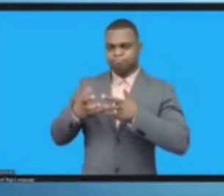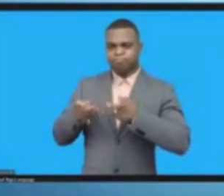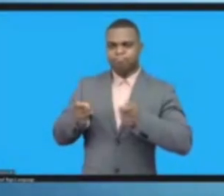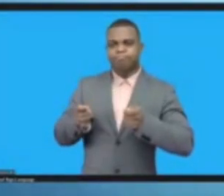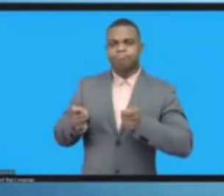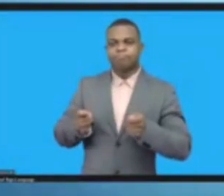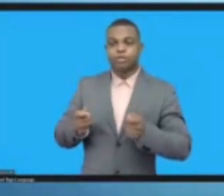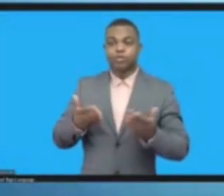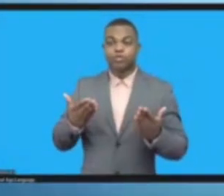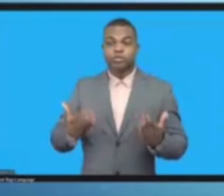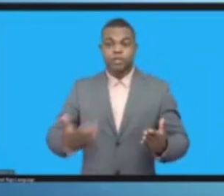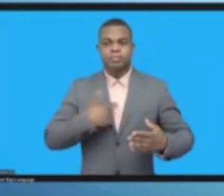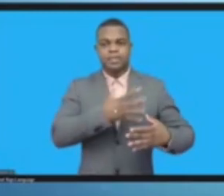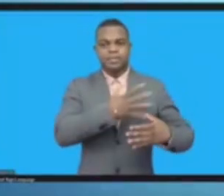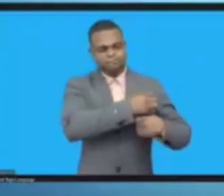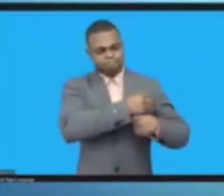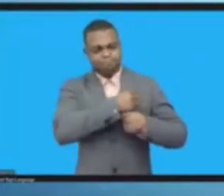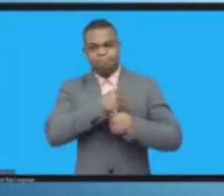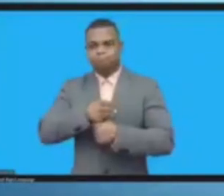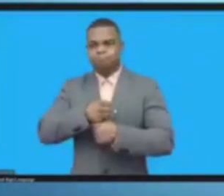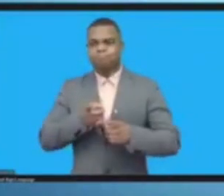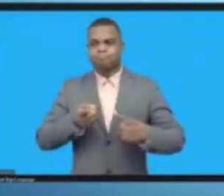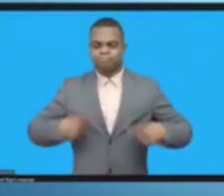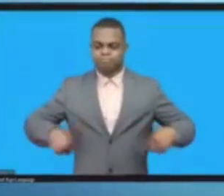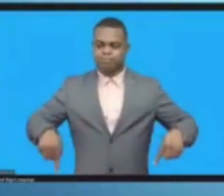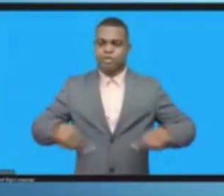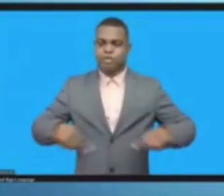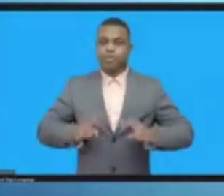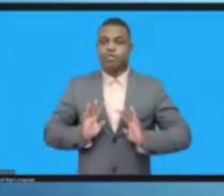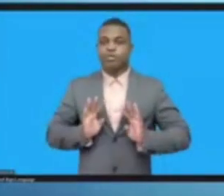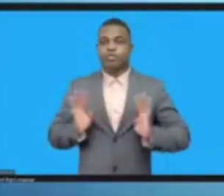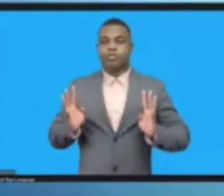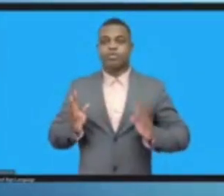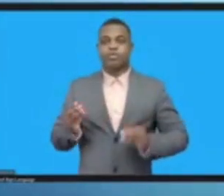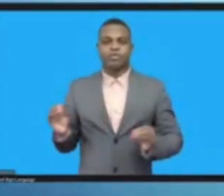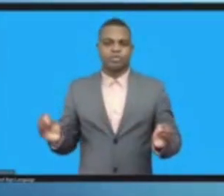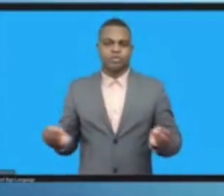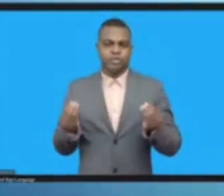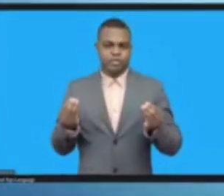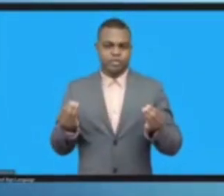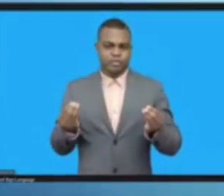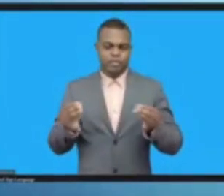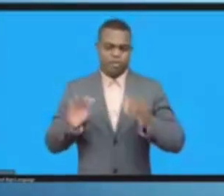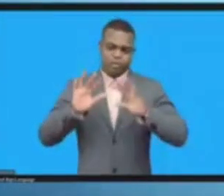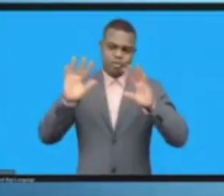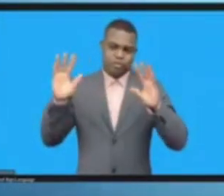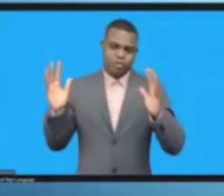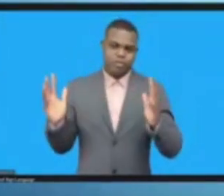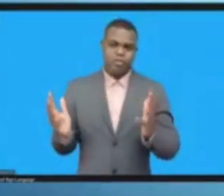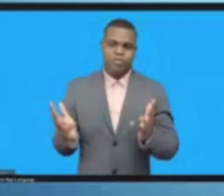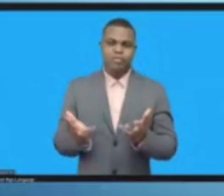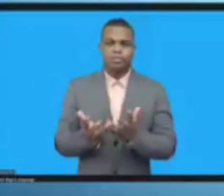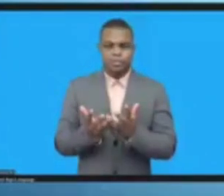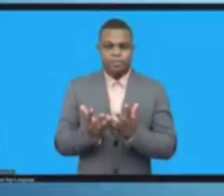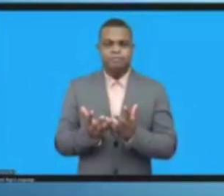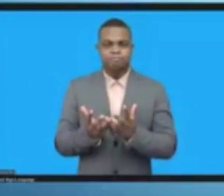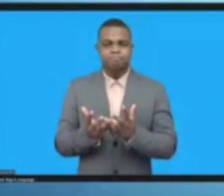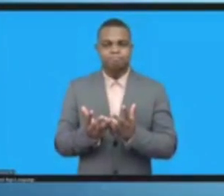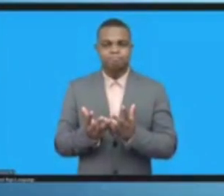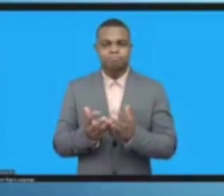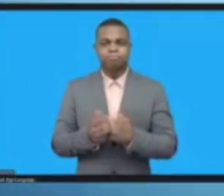de usuarios de internet veo aquí algunas personas jóvenes y si son jóvenes o jóvenes de corazón